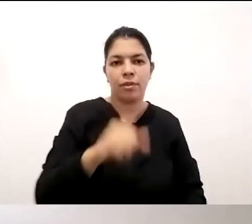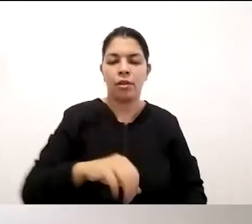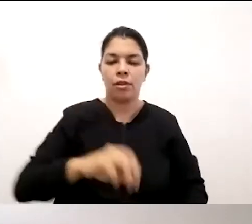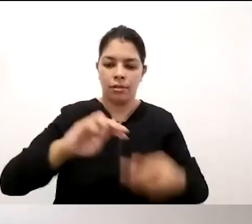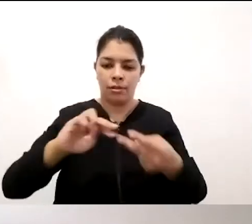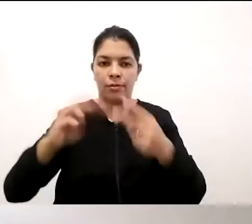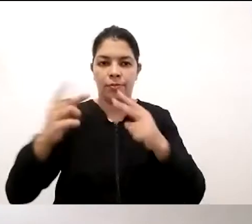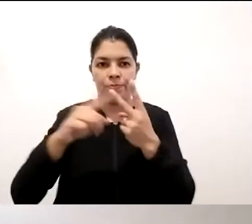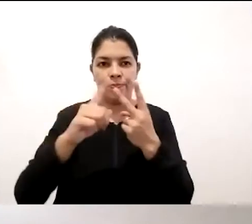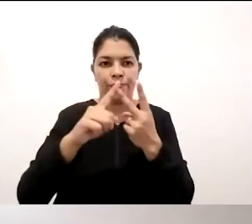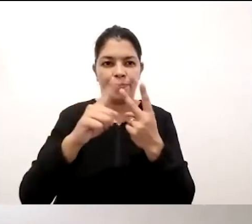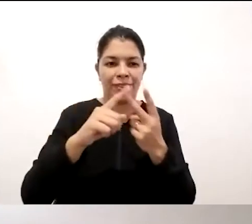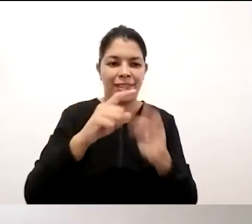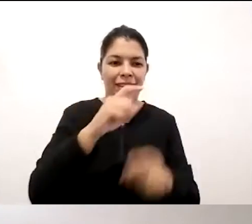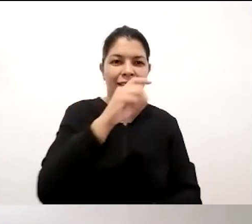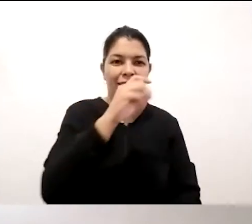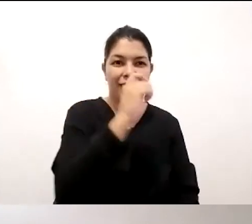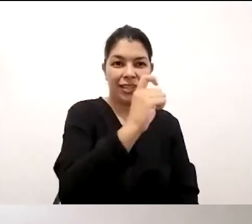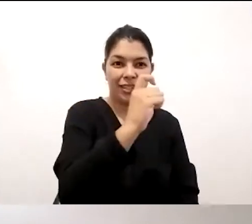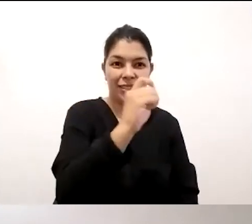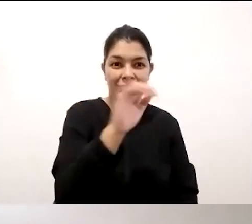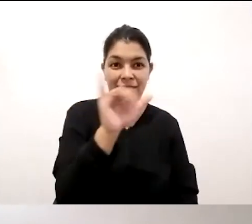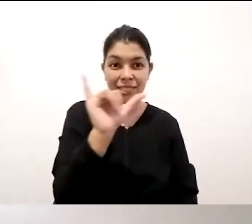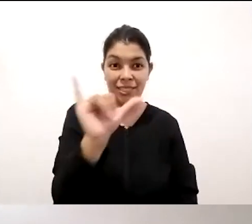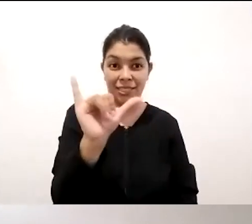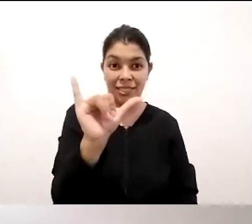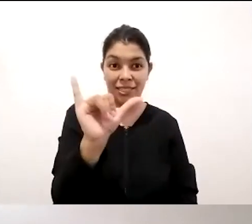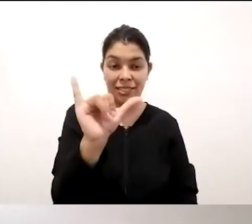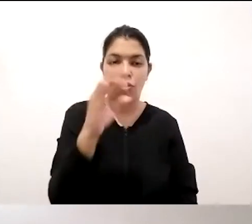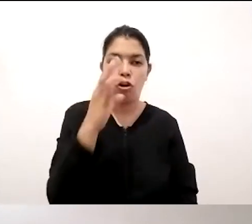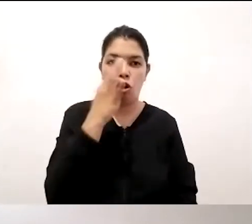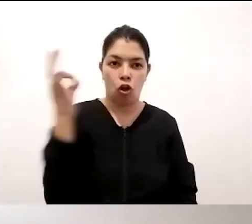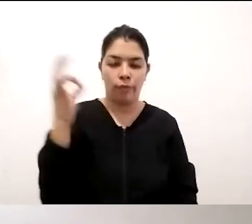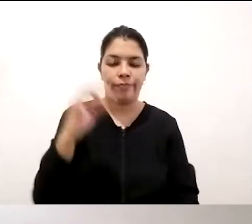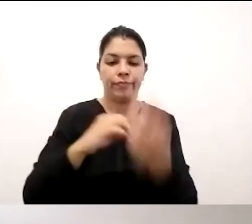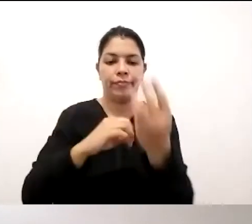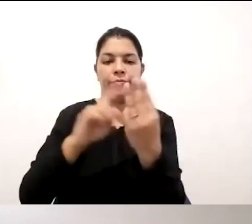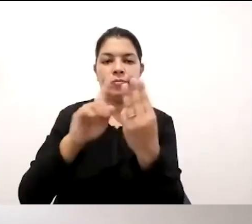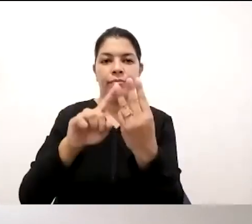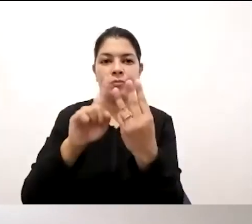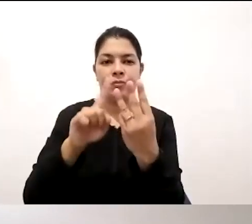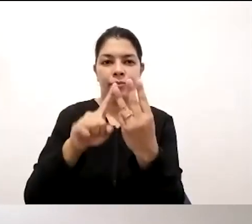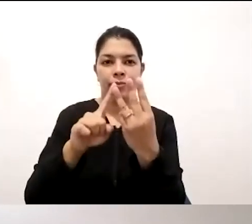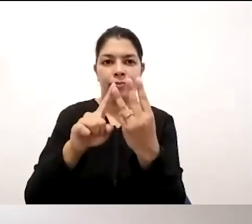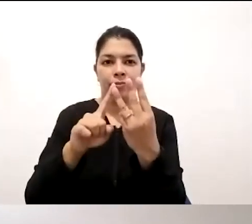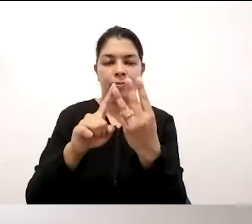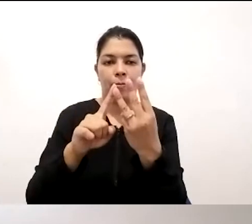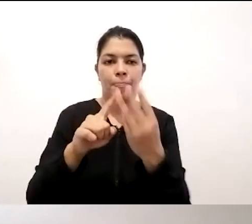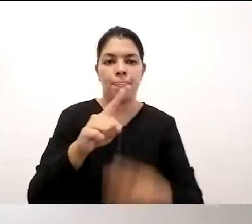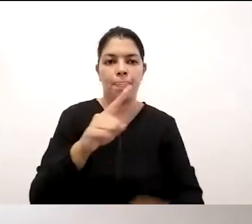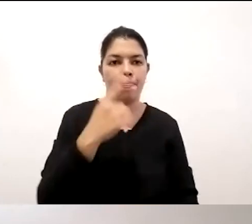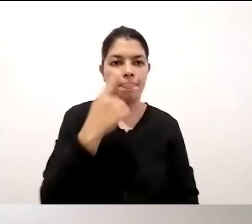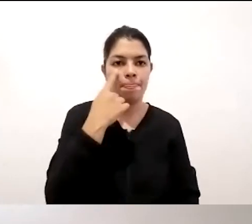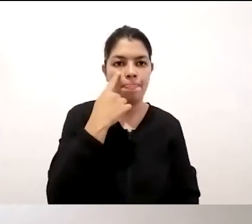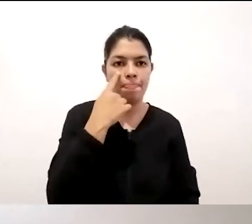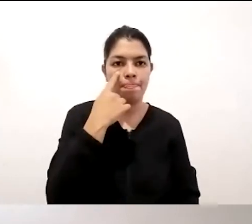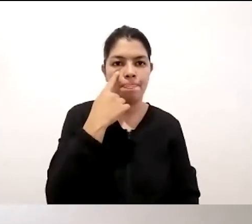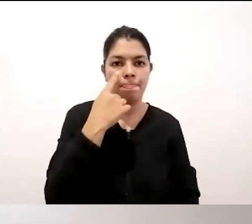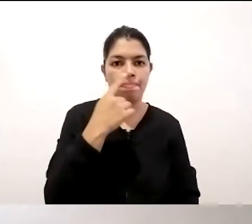cromosómica XY hace referencia a los machos, y cuando la carga cromosómica sexual hace referencia a